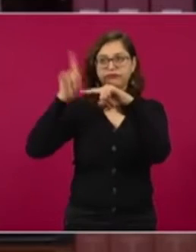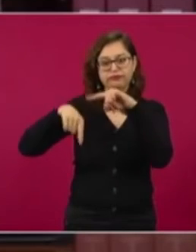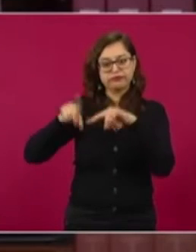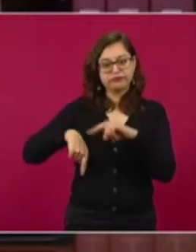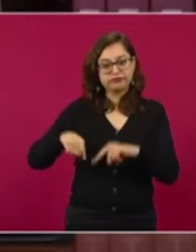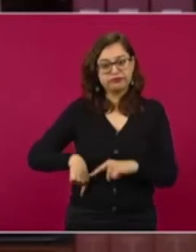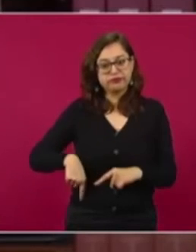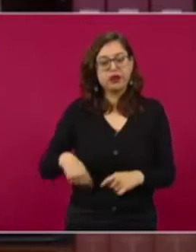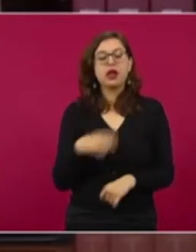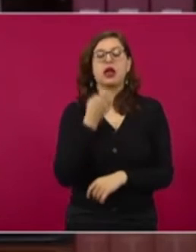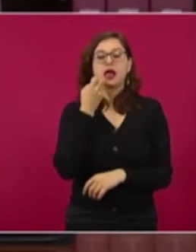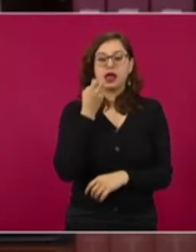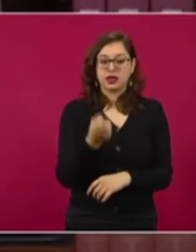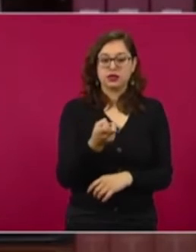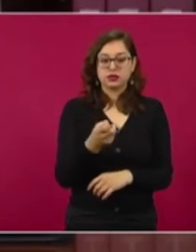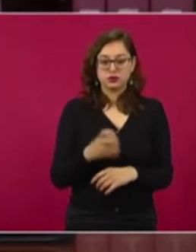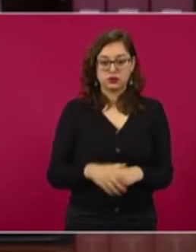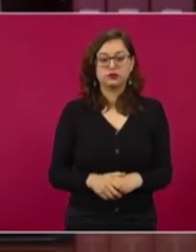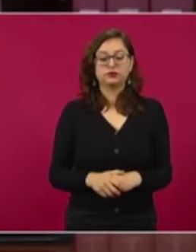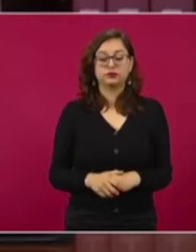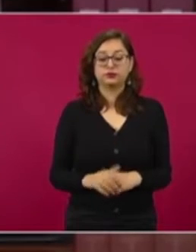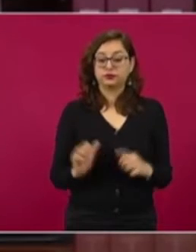Entonces, 6